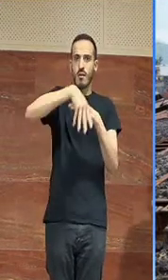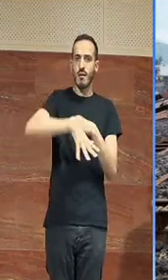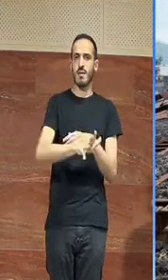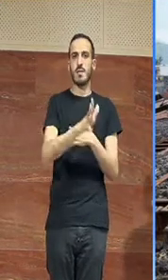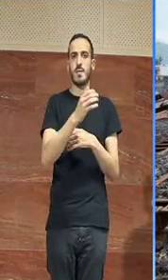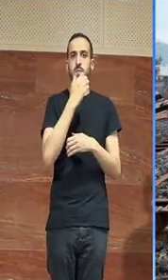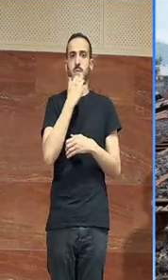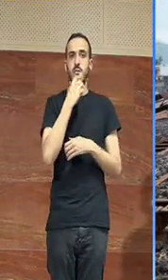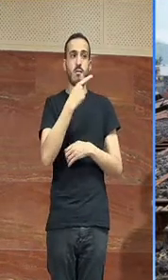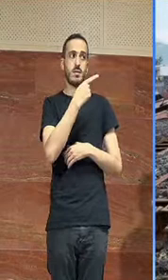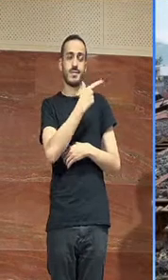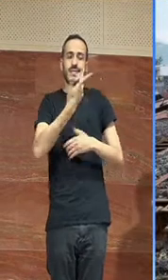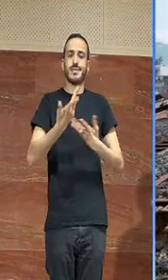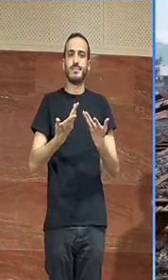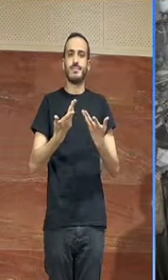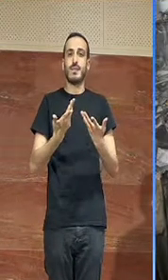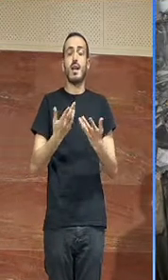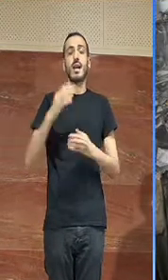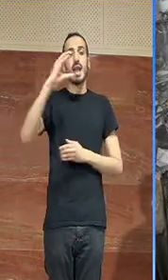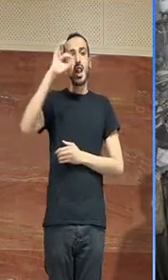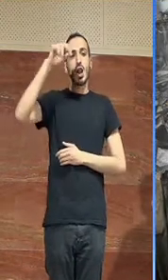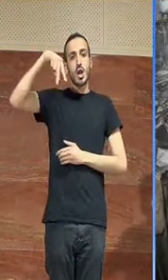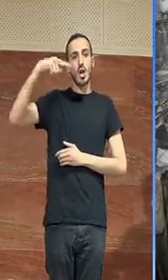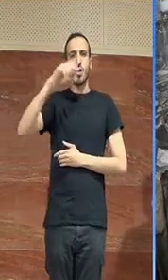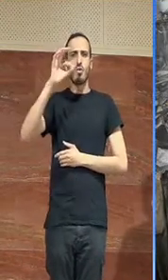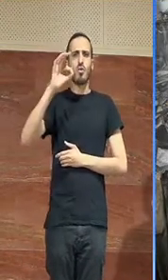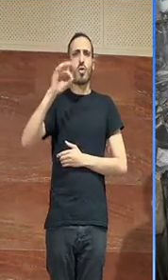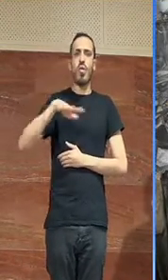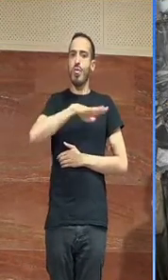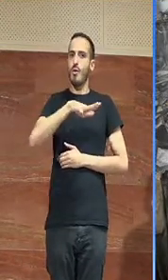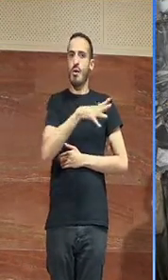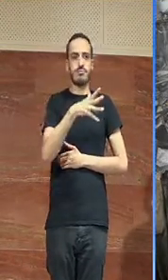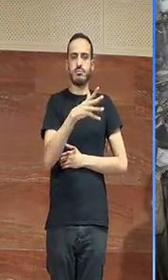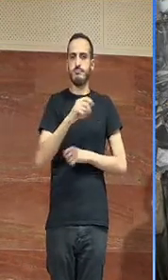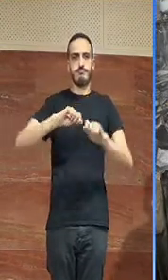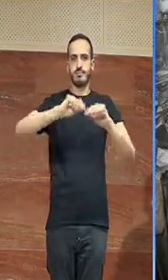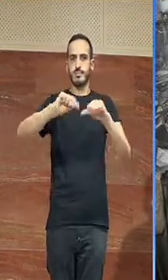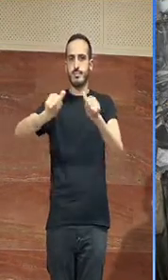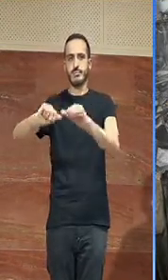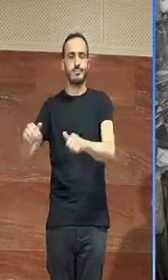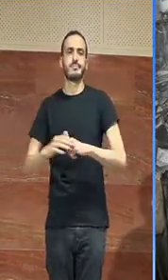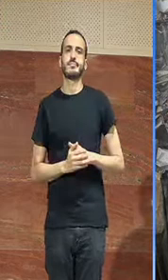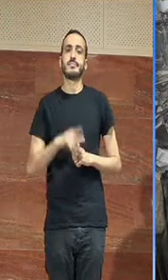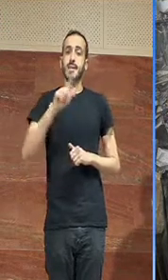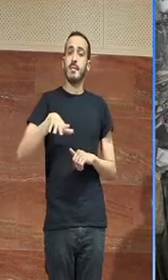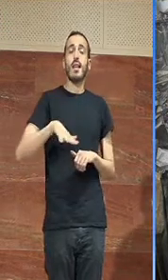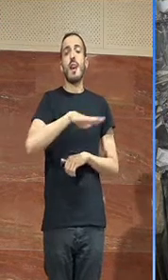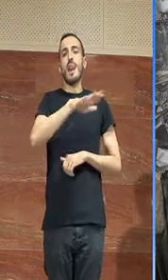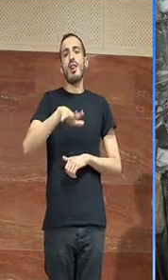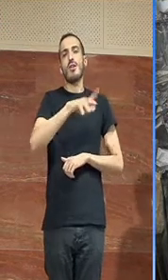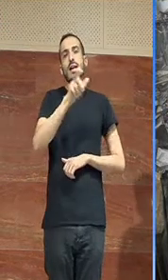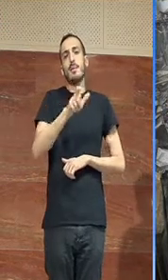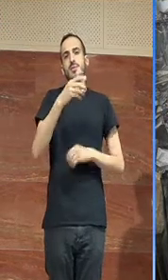destrozó la zona de Goma en Congo. Los incendios que se producen en los asentamientos informales, imaginaos con ese